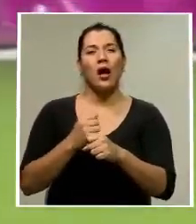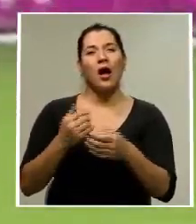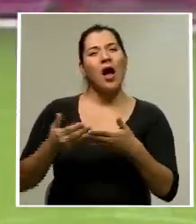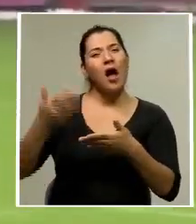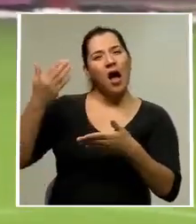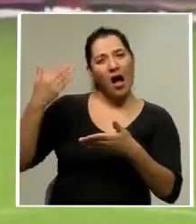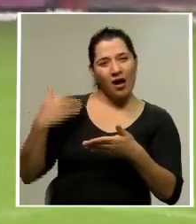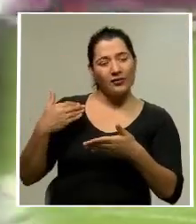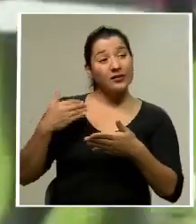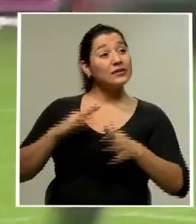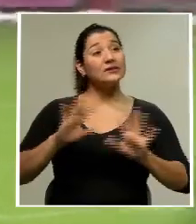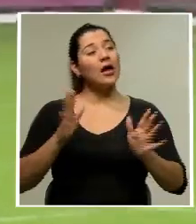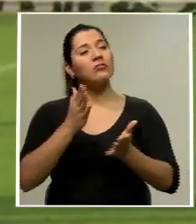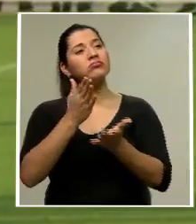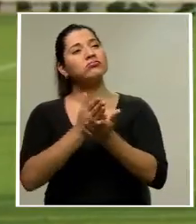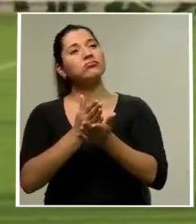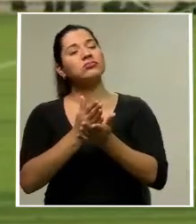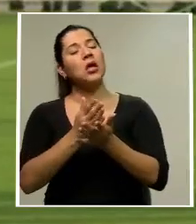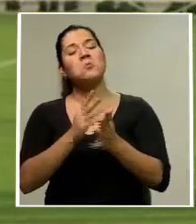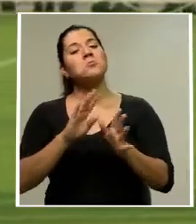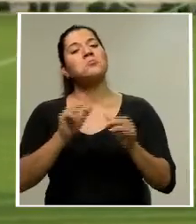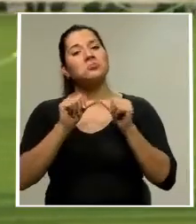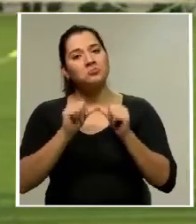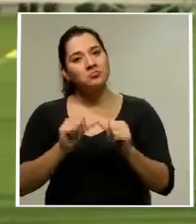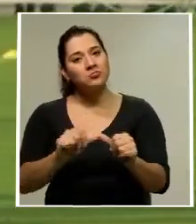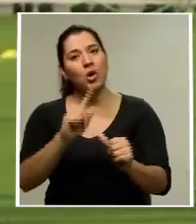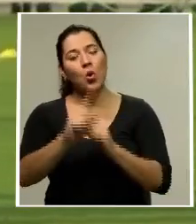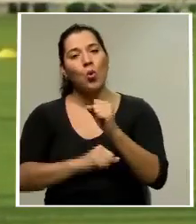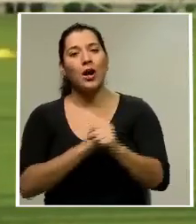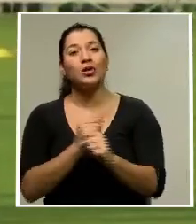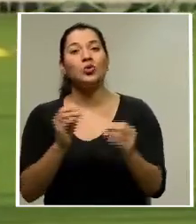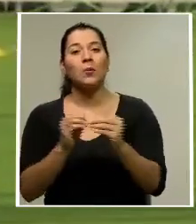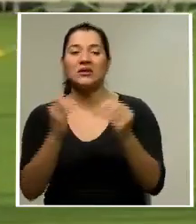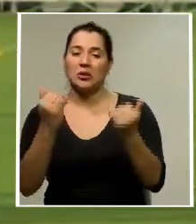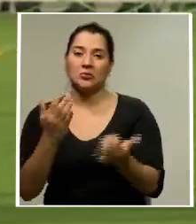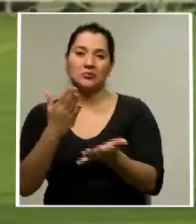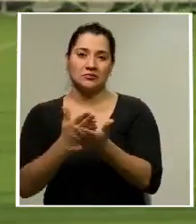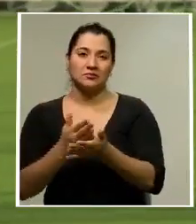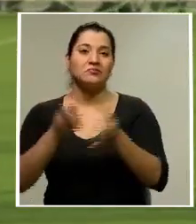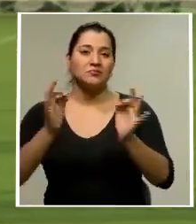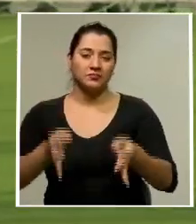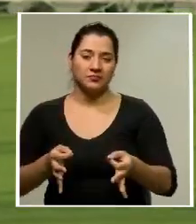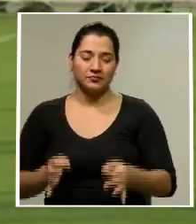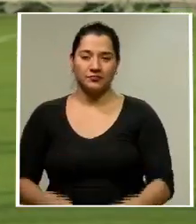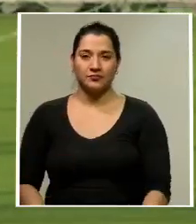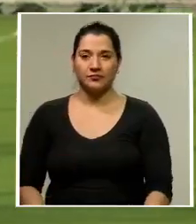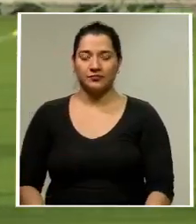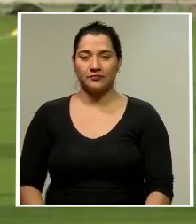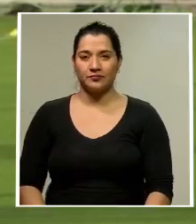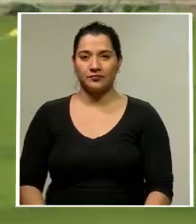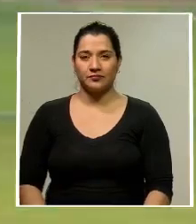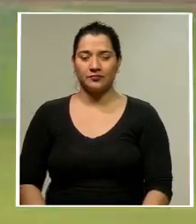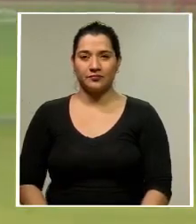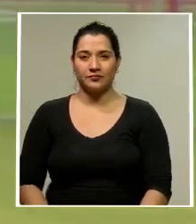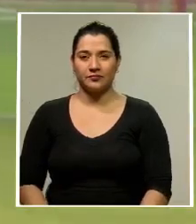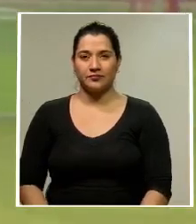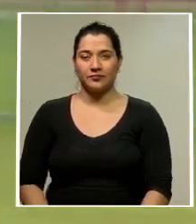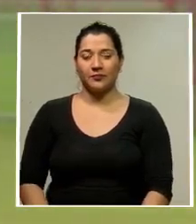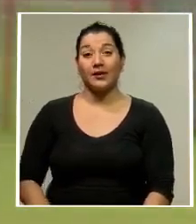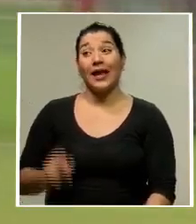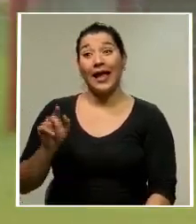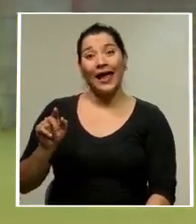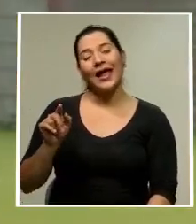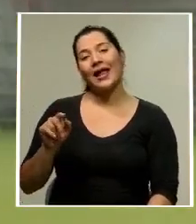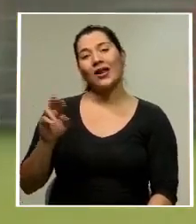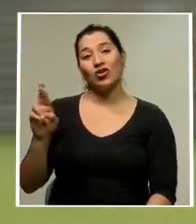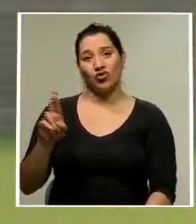una última aventura fallida en la Eredivisie como consecuencia de las lesiones, que también han marcado su carrera. El libro de oro de